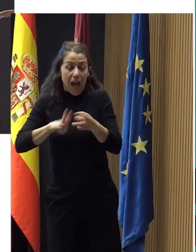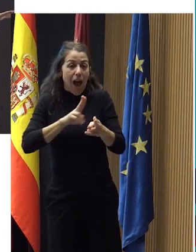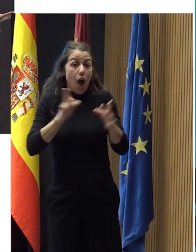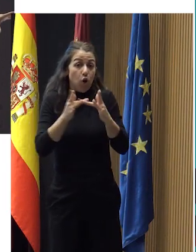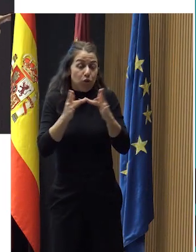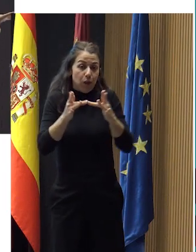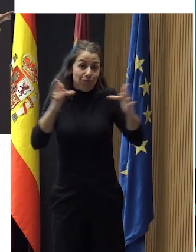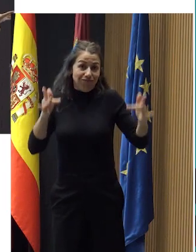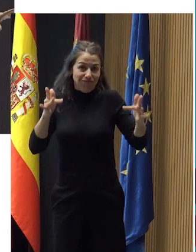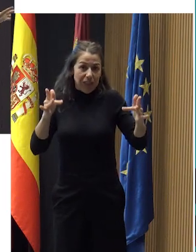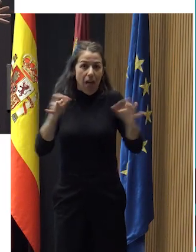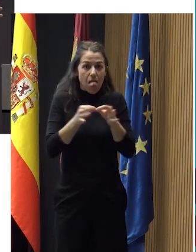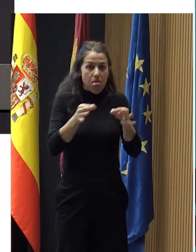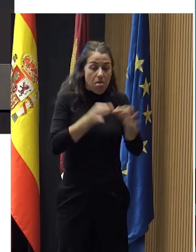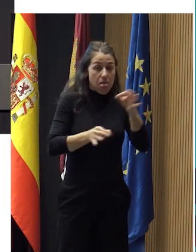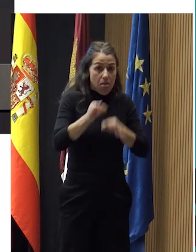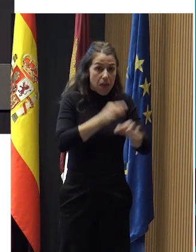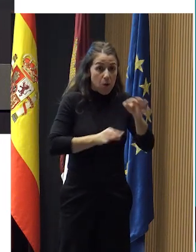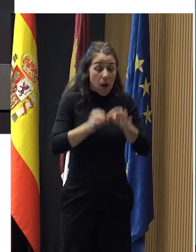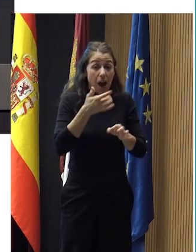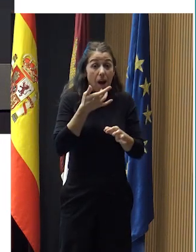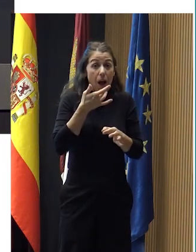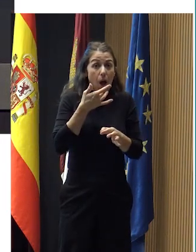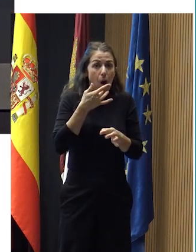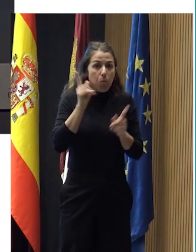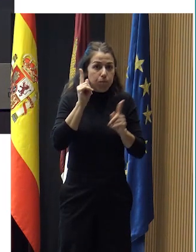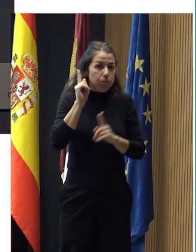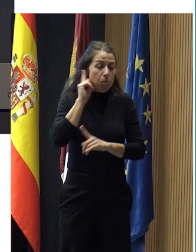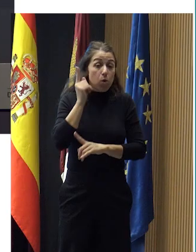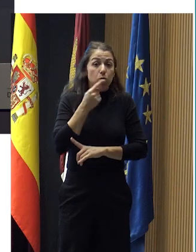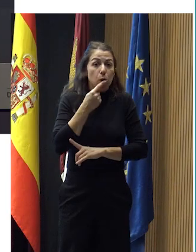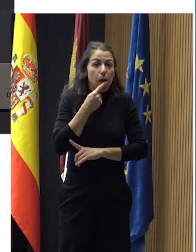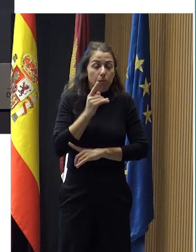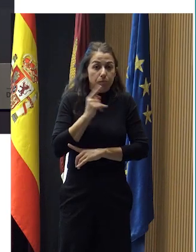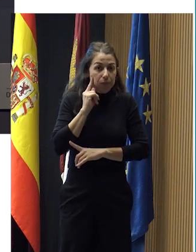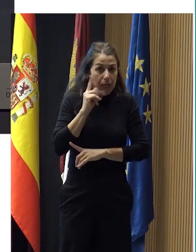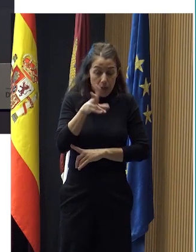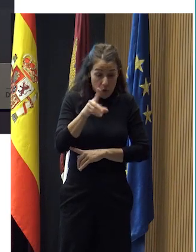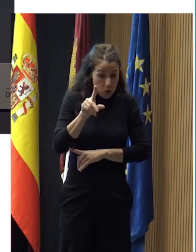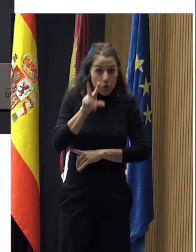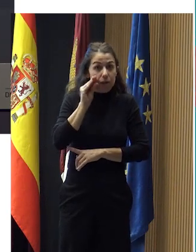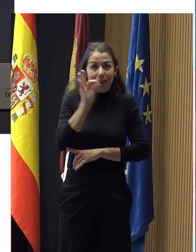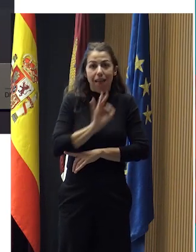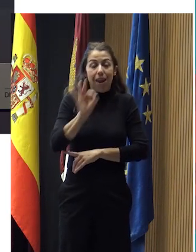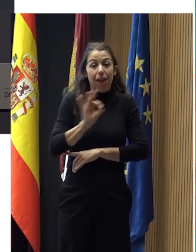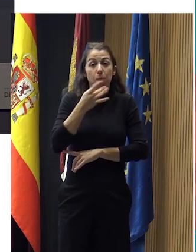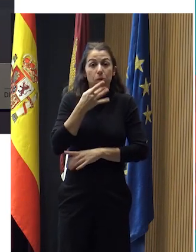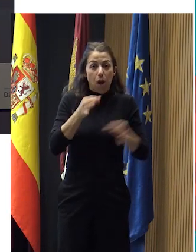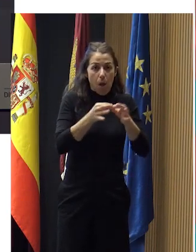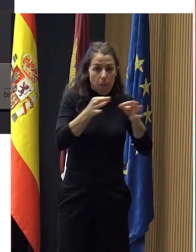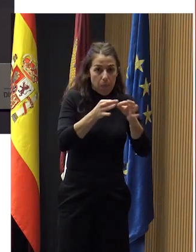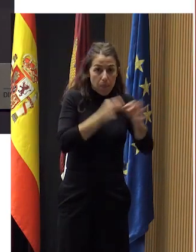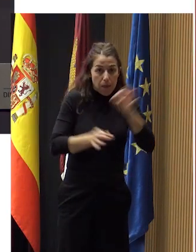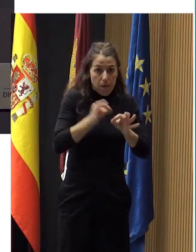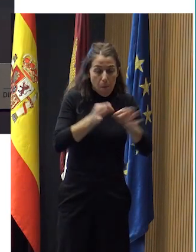de responder a esas señales, se vuelve, digamos, sorda a las señales de nuestro cuerpo, se va a empezar a dividir de forma descontrolada. Y